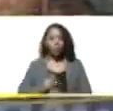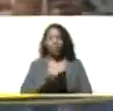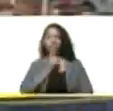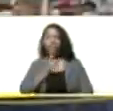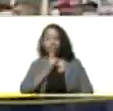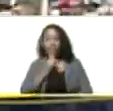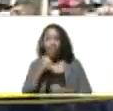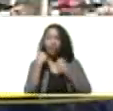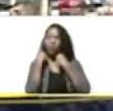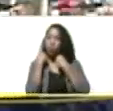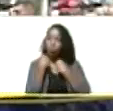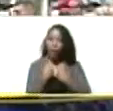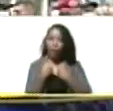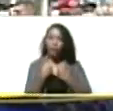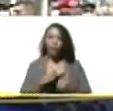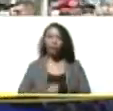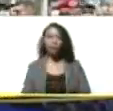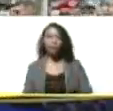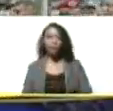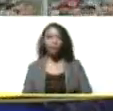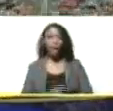duro.